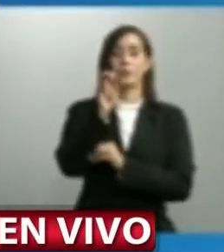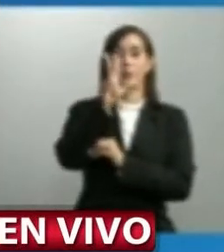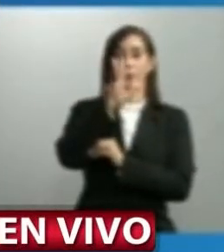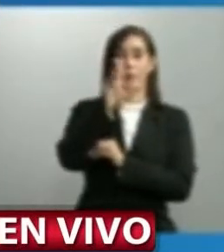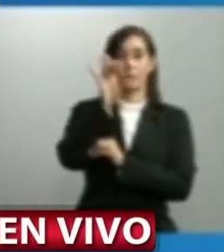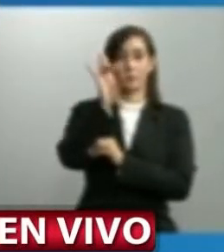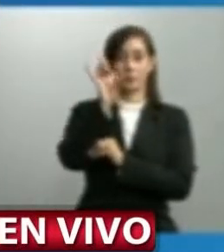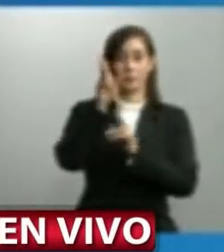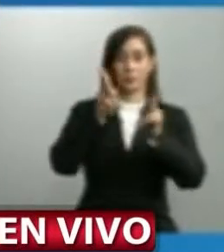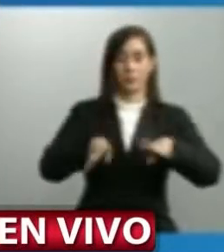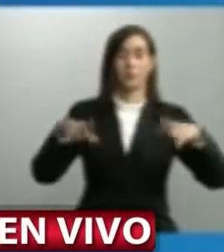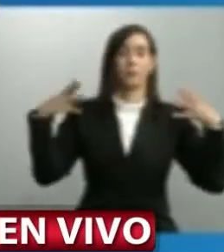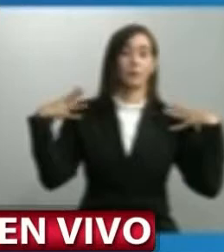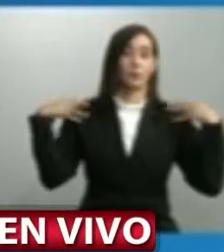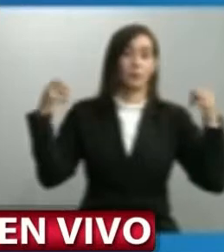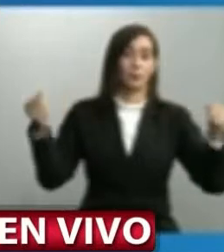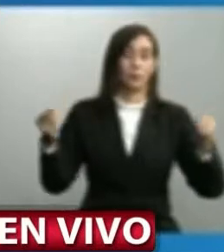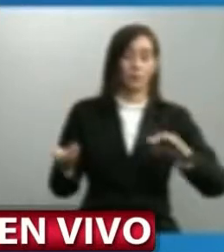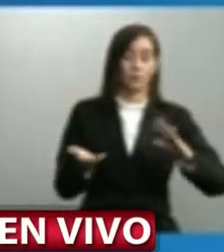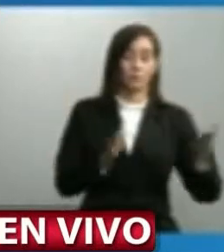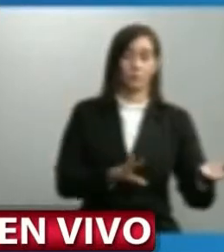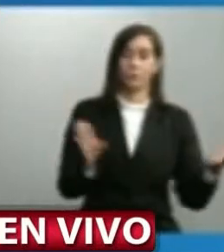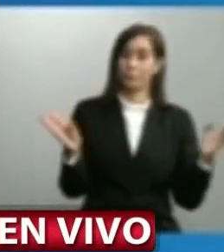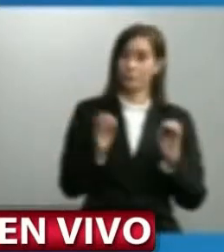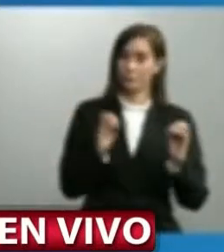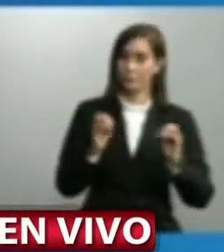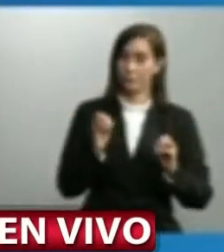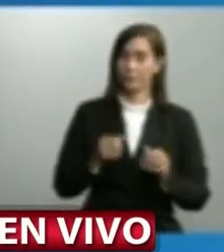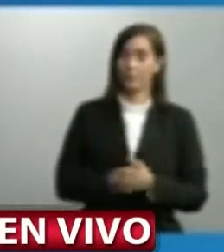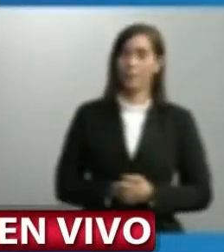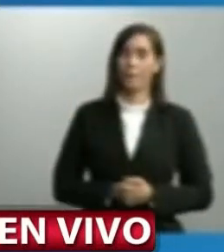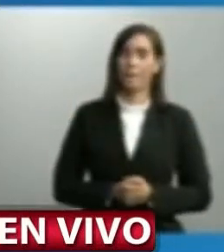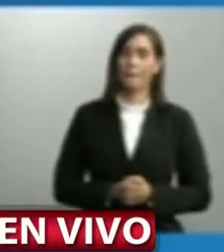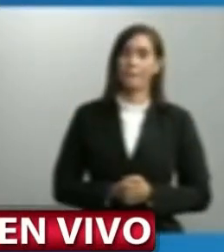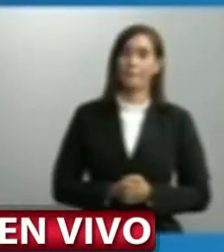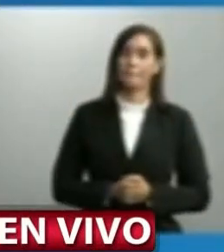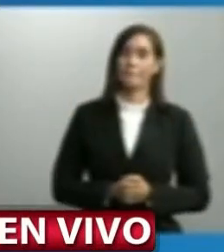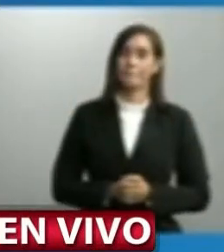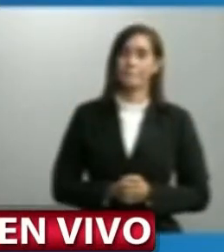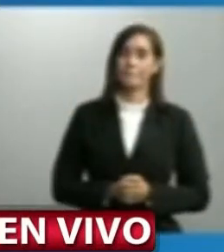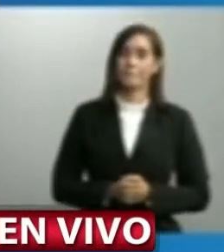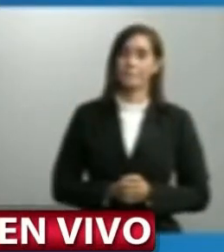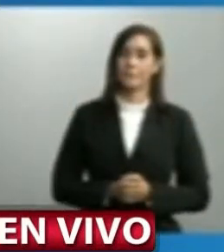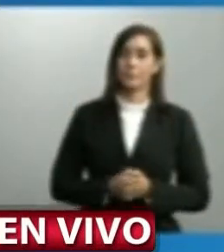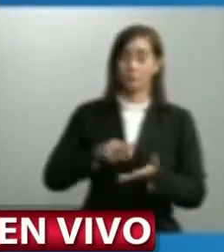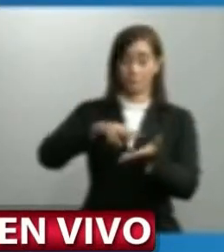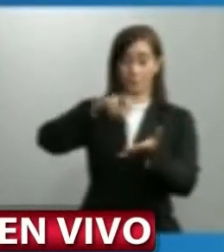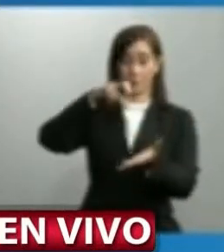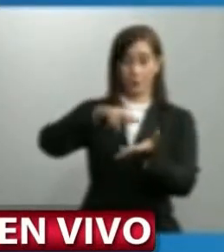238 recuperados, 0 fallecimientos. Hermanas Mirabal,